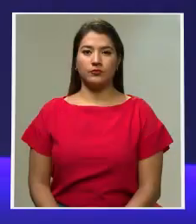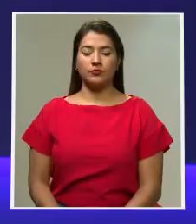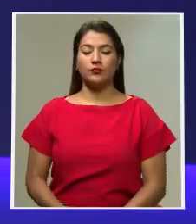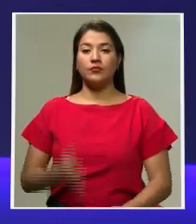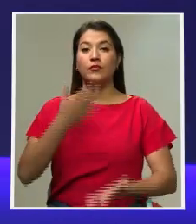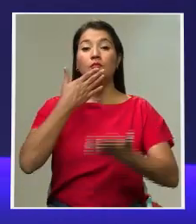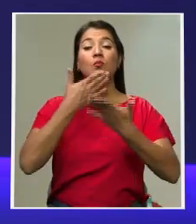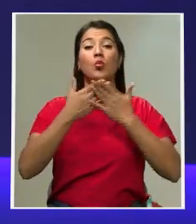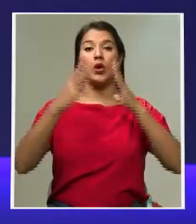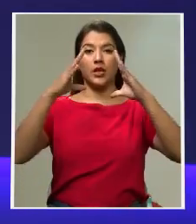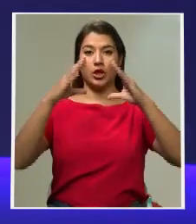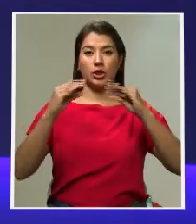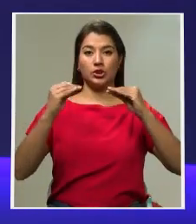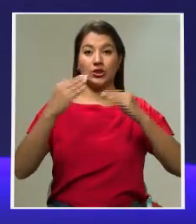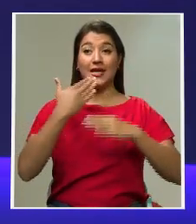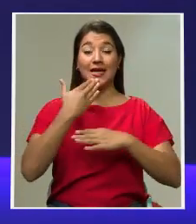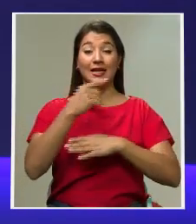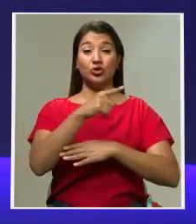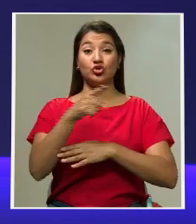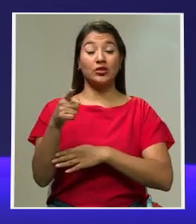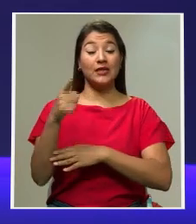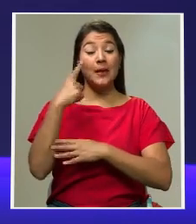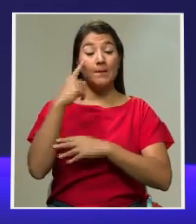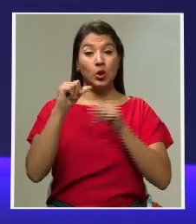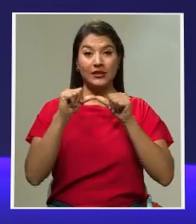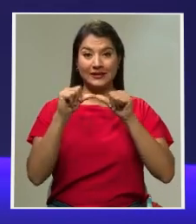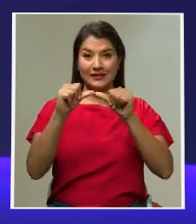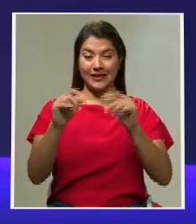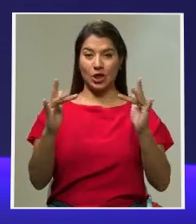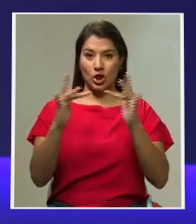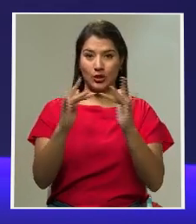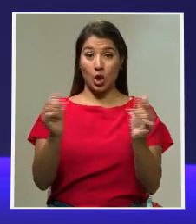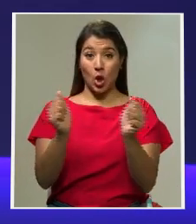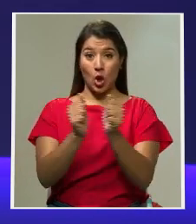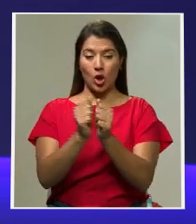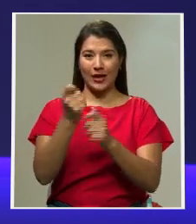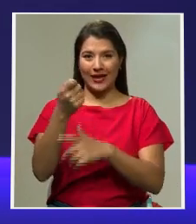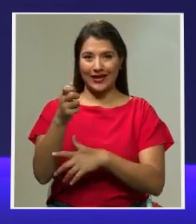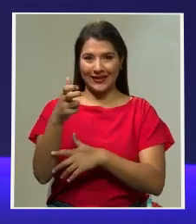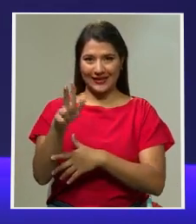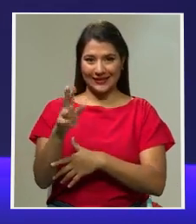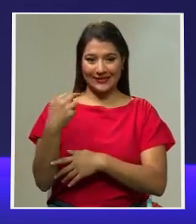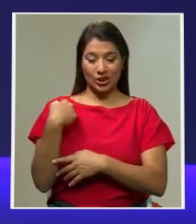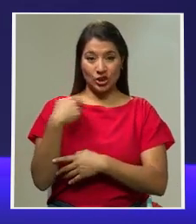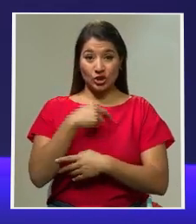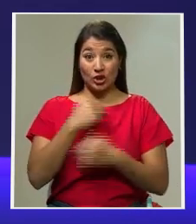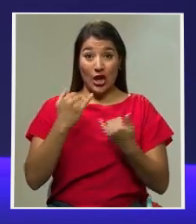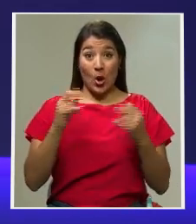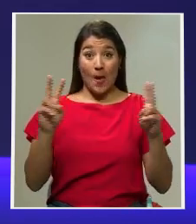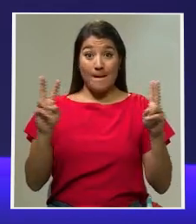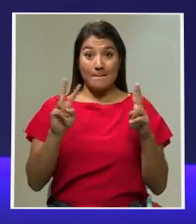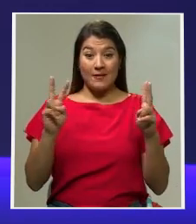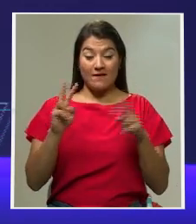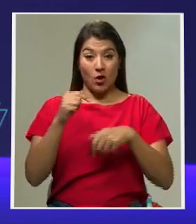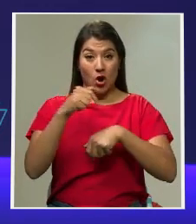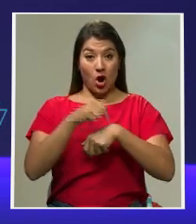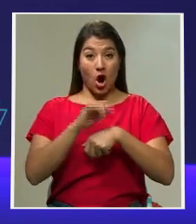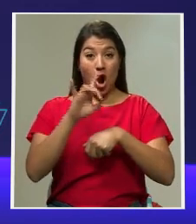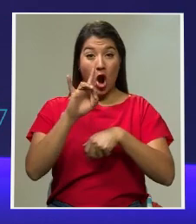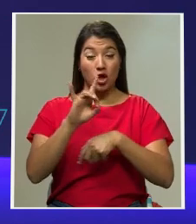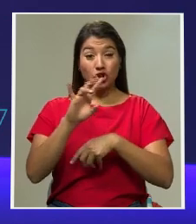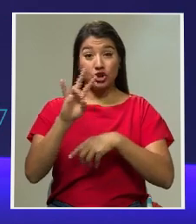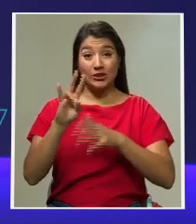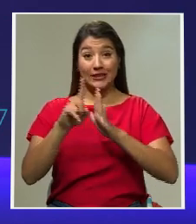Buenas noches, gracias por continuar conectados a la señal de Canal 13. Estamos en vivo a las 8 de la noche con